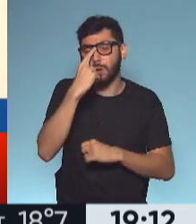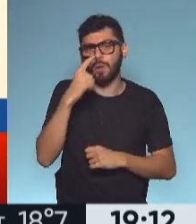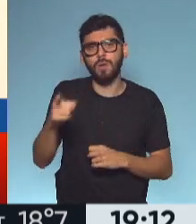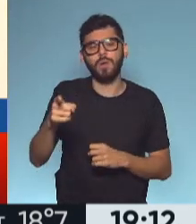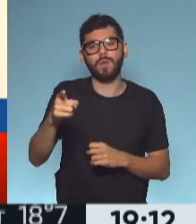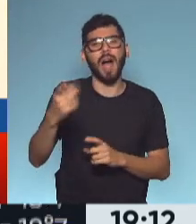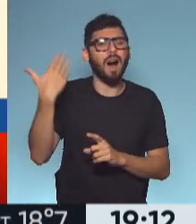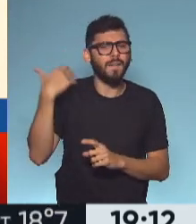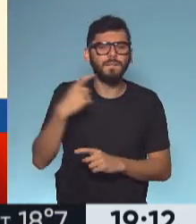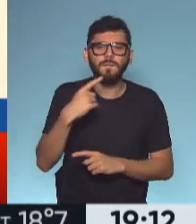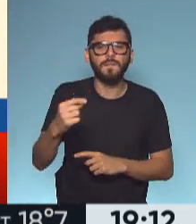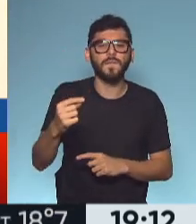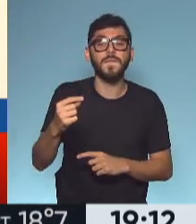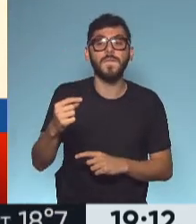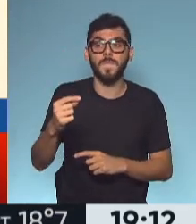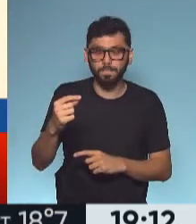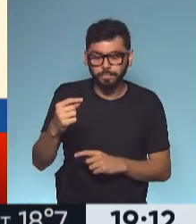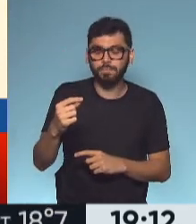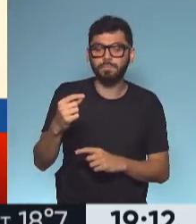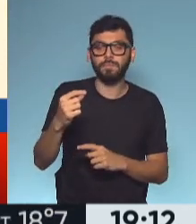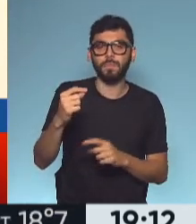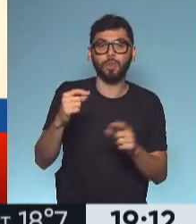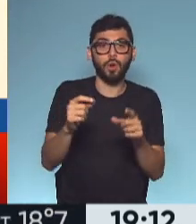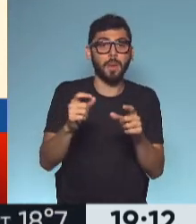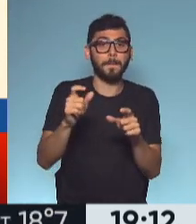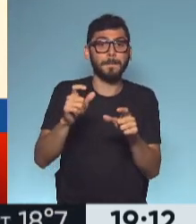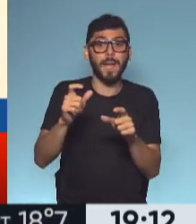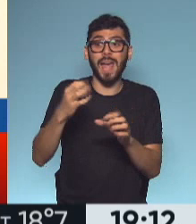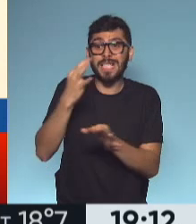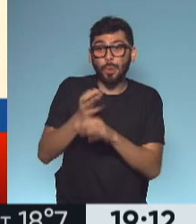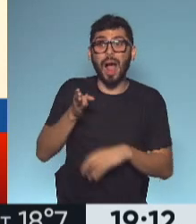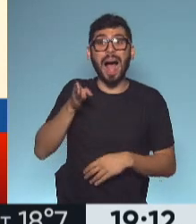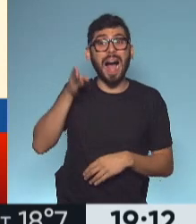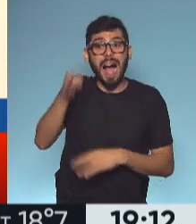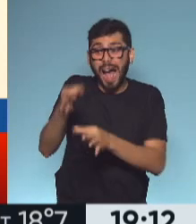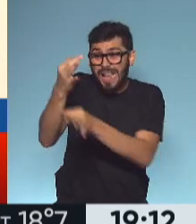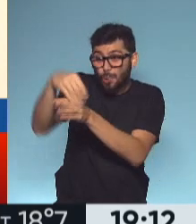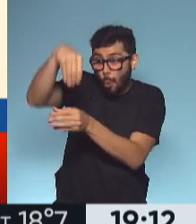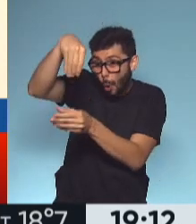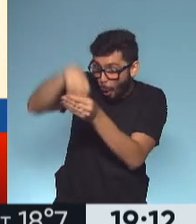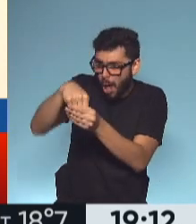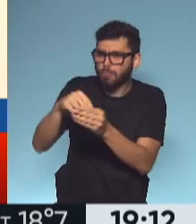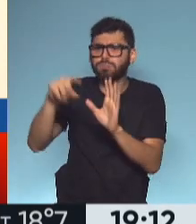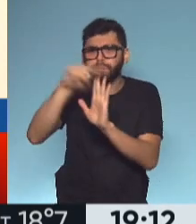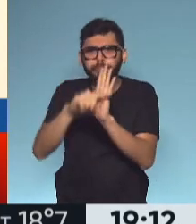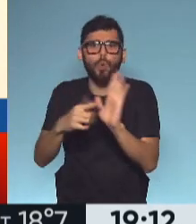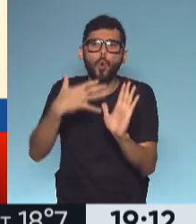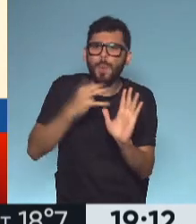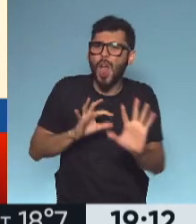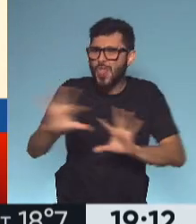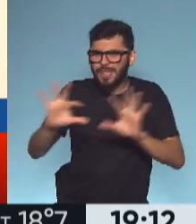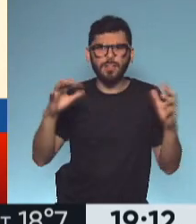con anterioridad, demuestran que el número de contagios de la presencialidad dentro de la escuela, cumpliendo los protocolos, la distancia,